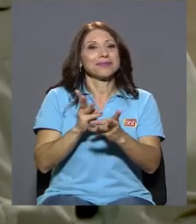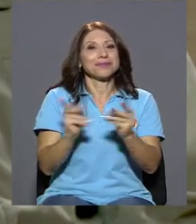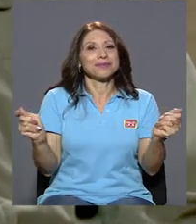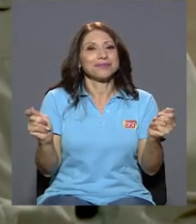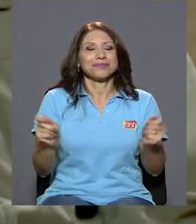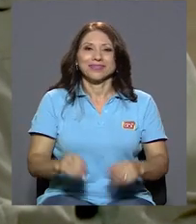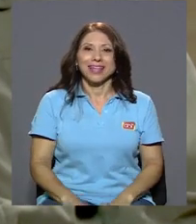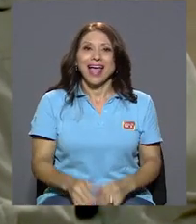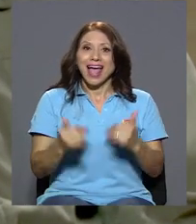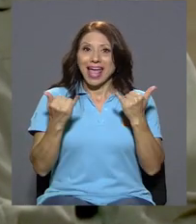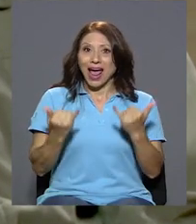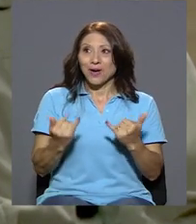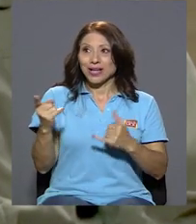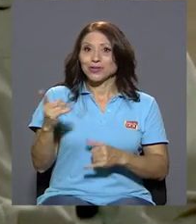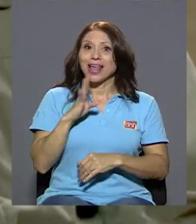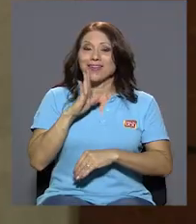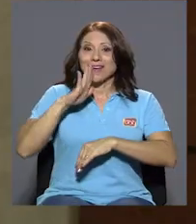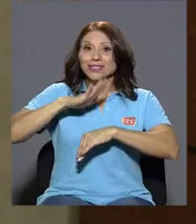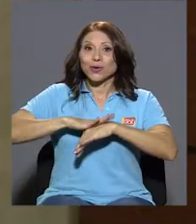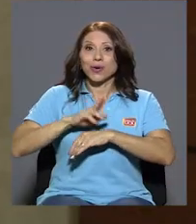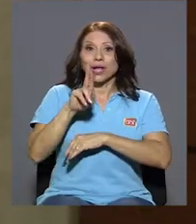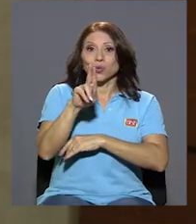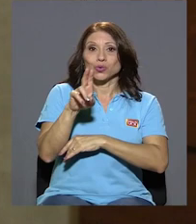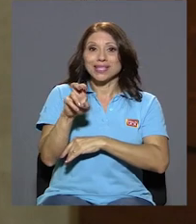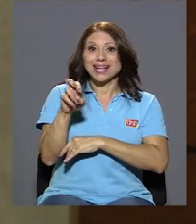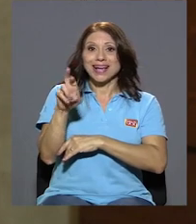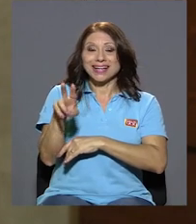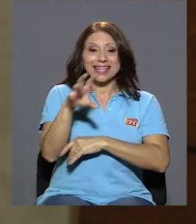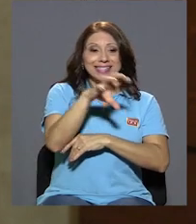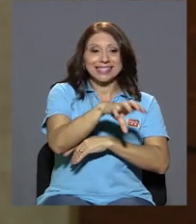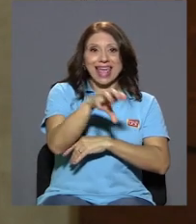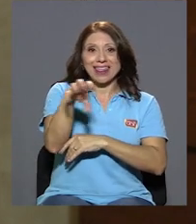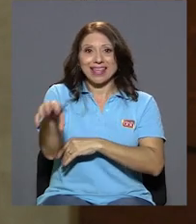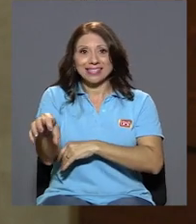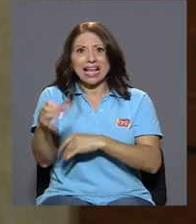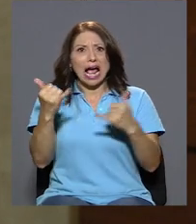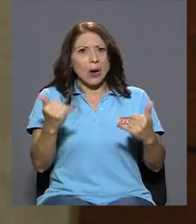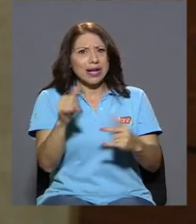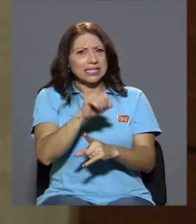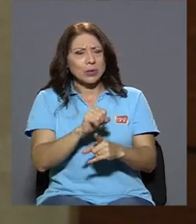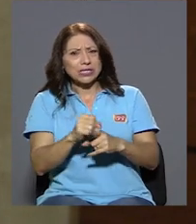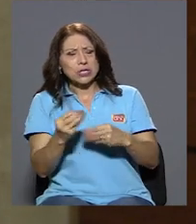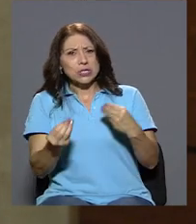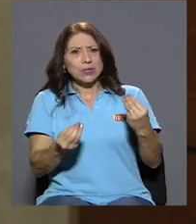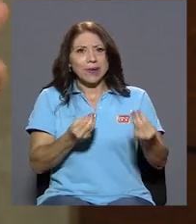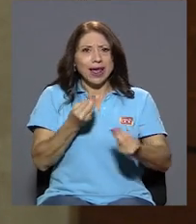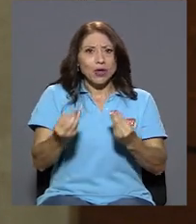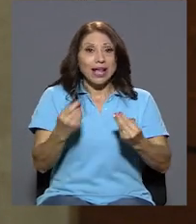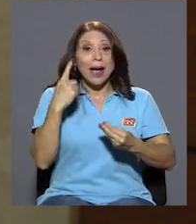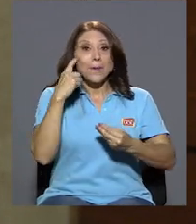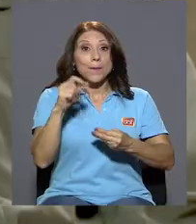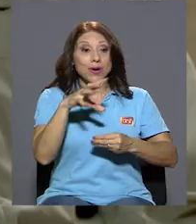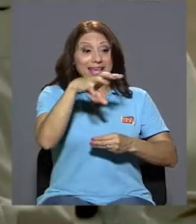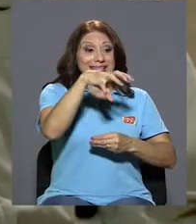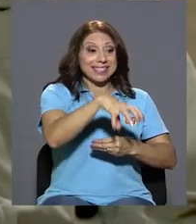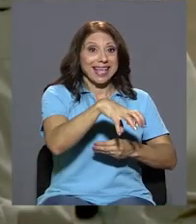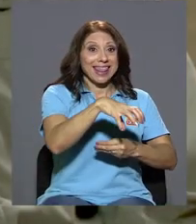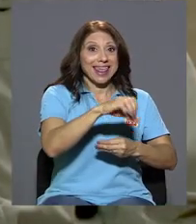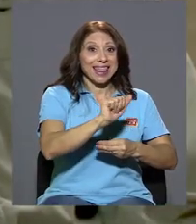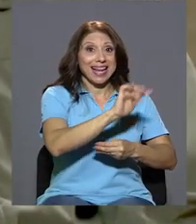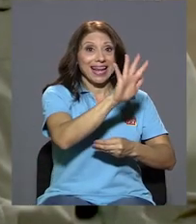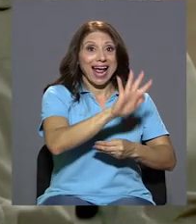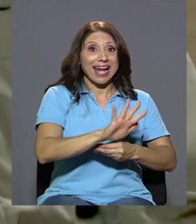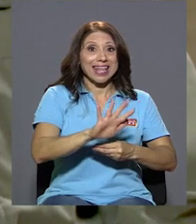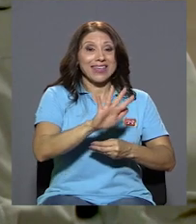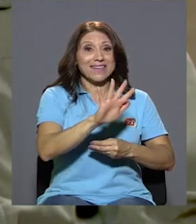y estamos ahora que mencionaban las sedes y estamos en una situación paradójica porque la sede del caribe resulta